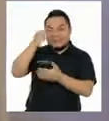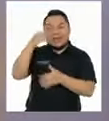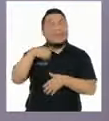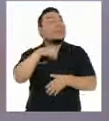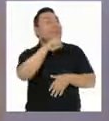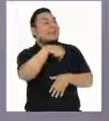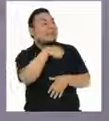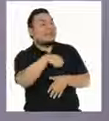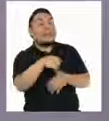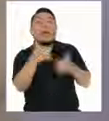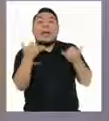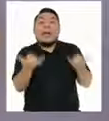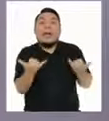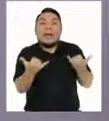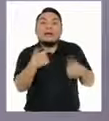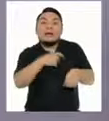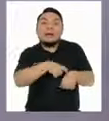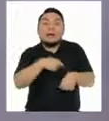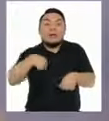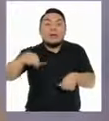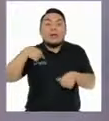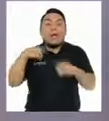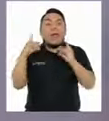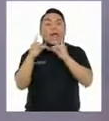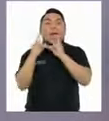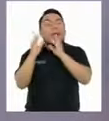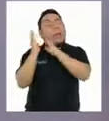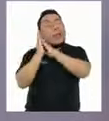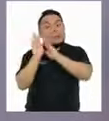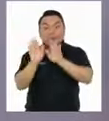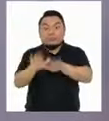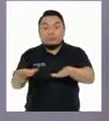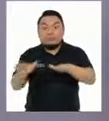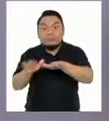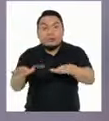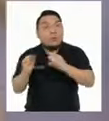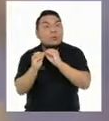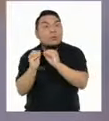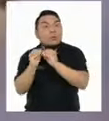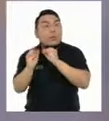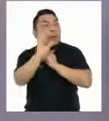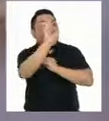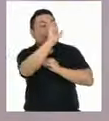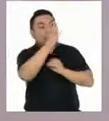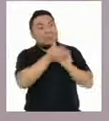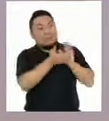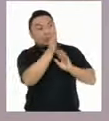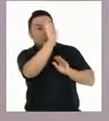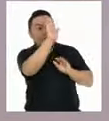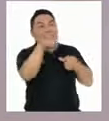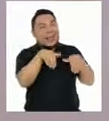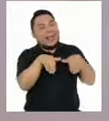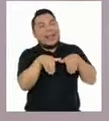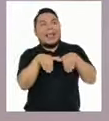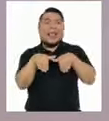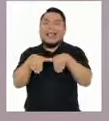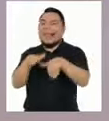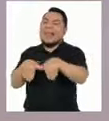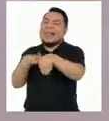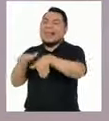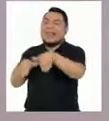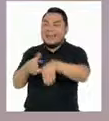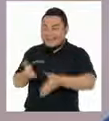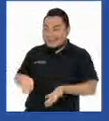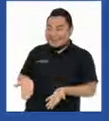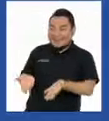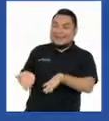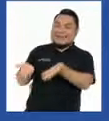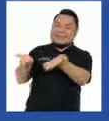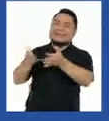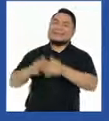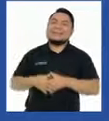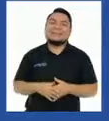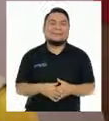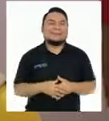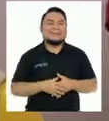Por cierto, es momento de ordenar mi camita. ¡Nos vemos, Alexa! ¡Anda! ¡Ahí voy! ¡Corre!